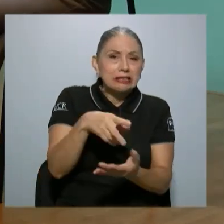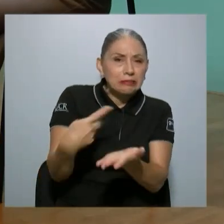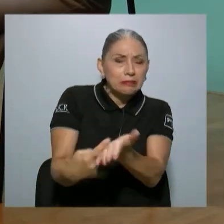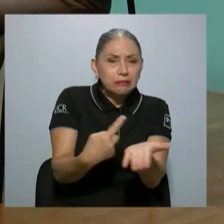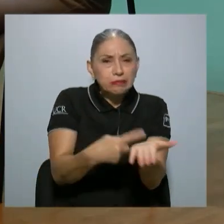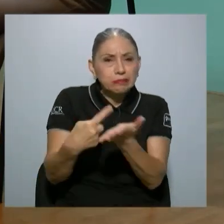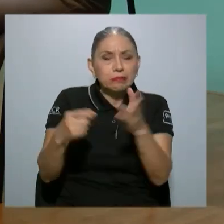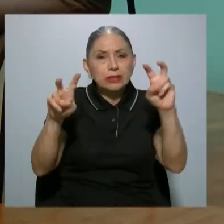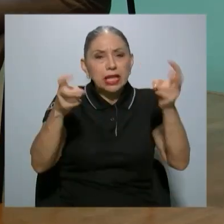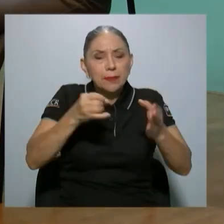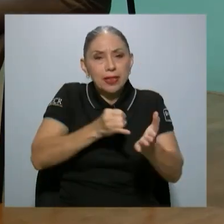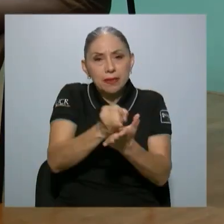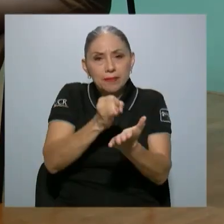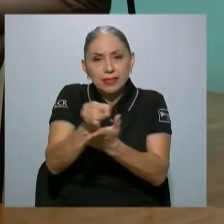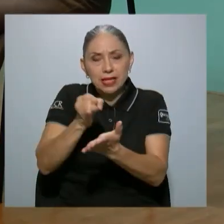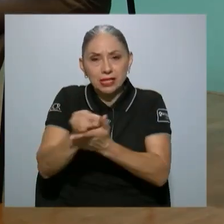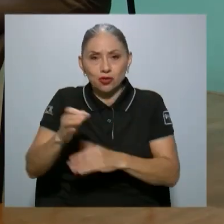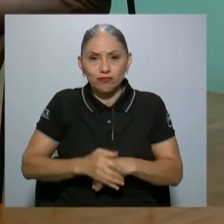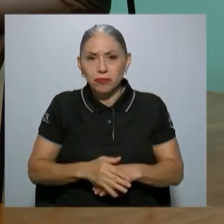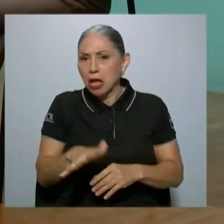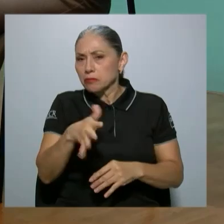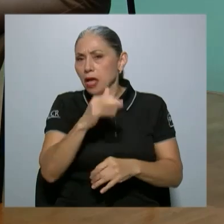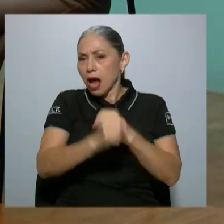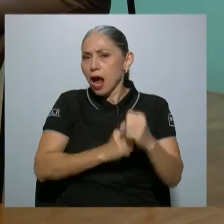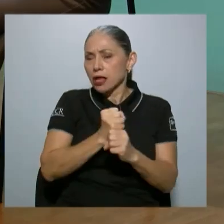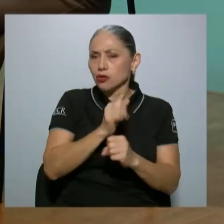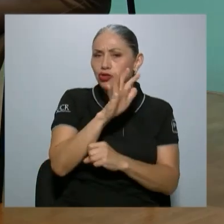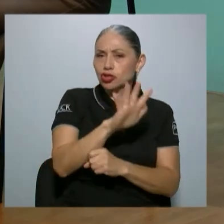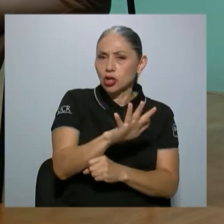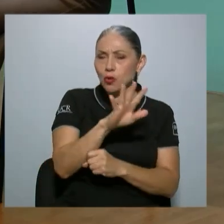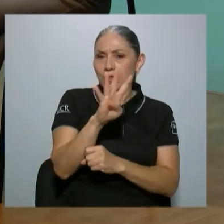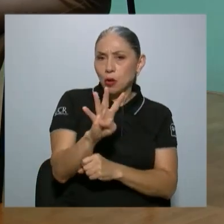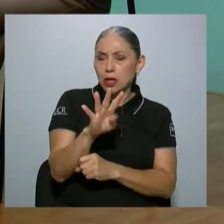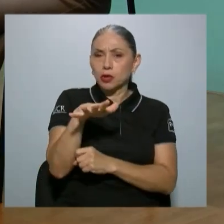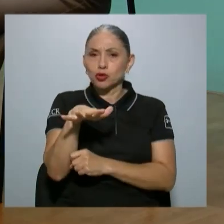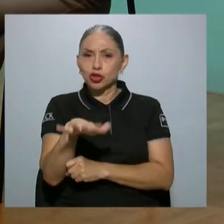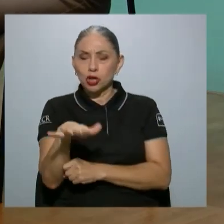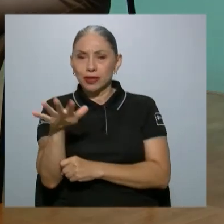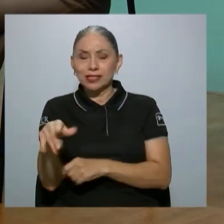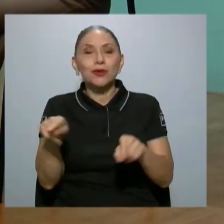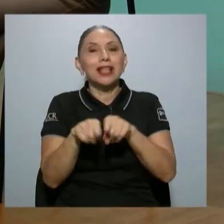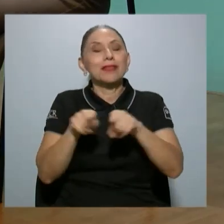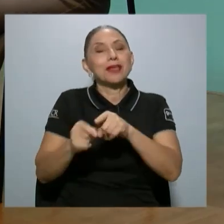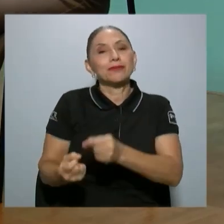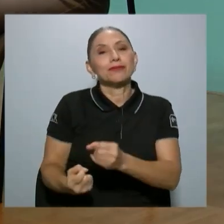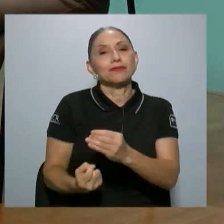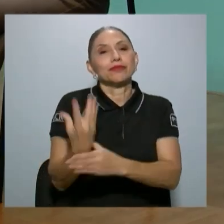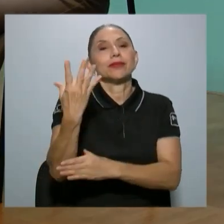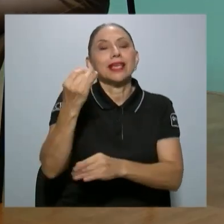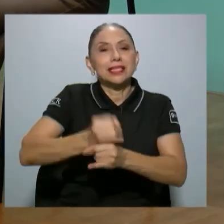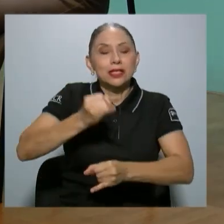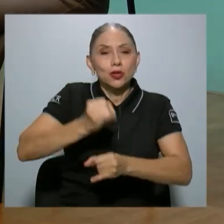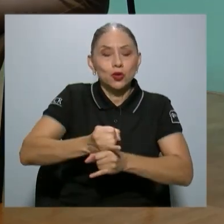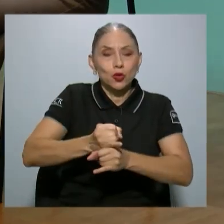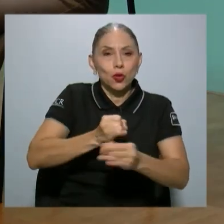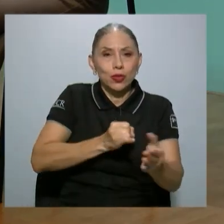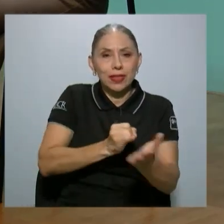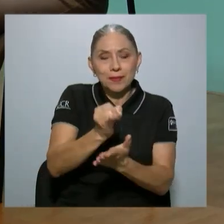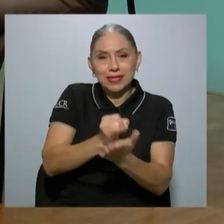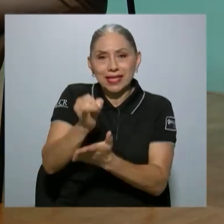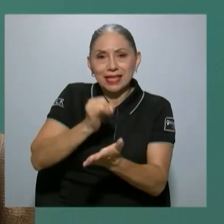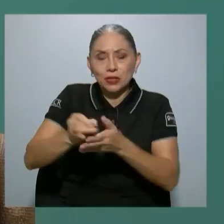de investigación. De hecho, entre el año 54 y 55 también se creó el Instituto de Investigaciones, un Instituto de